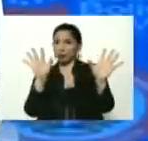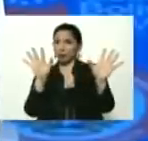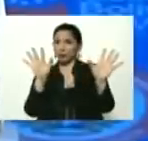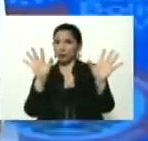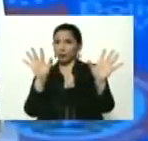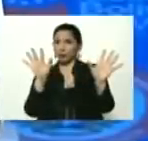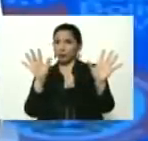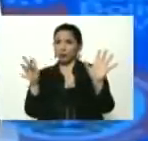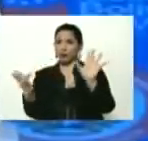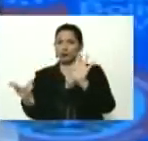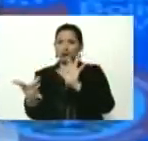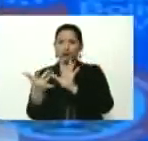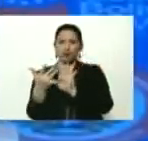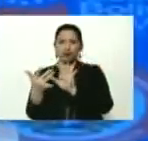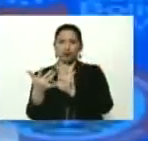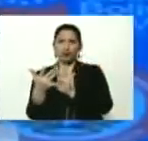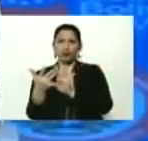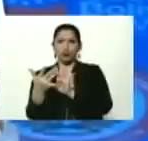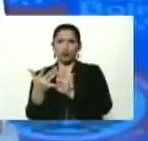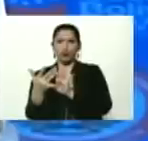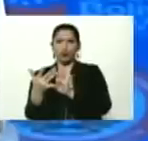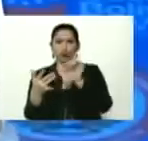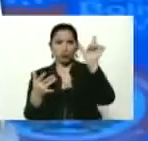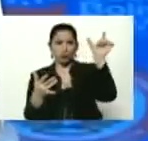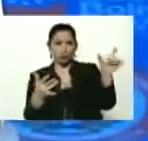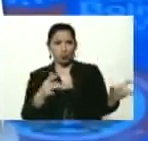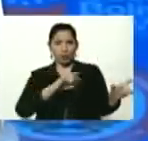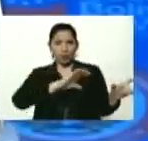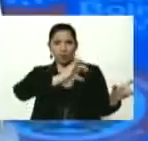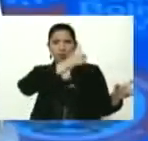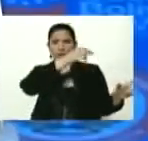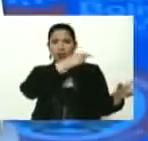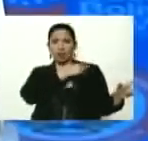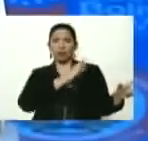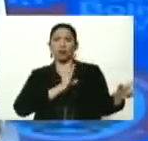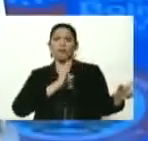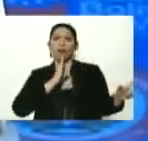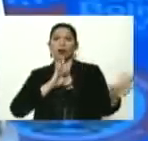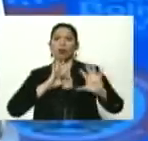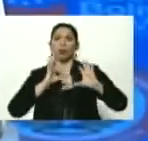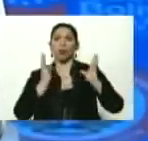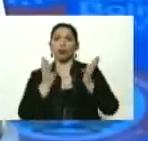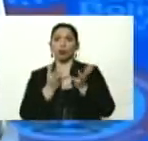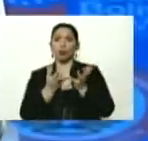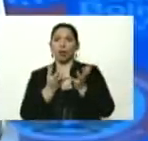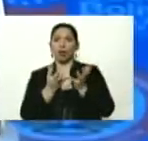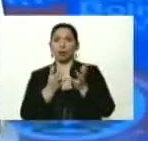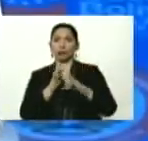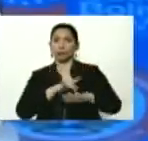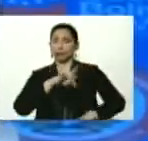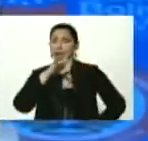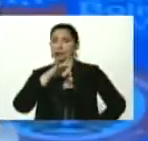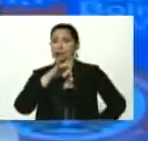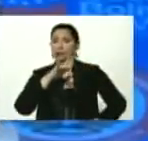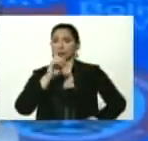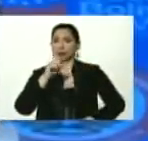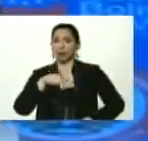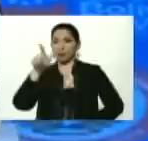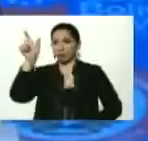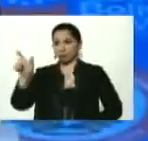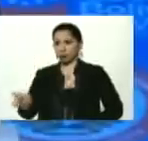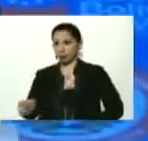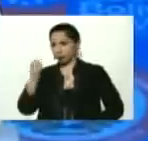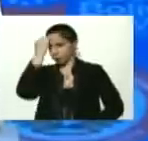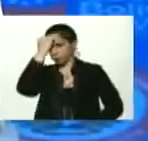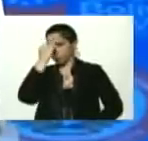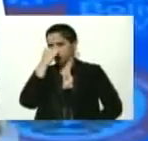la vinculación entre el director del Banco Mundial, cosa muy grave, y este